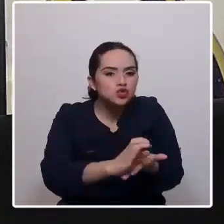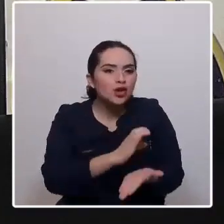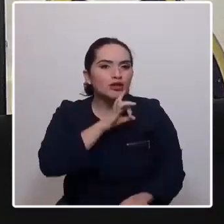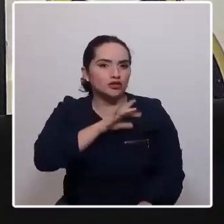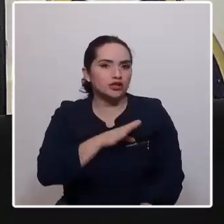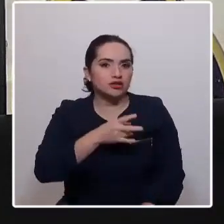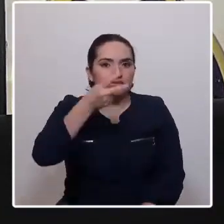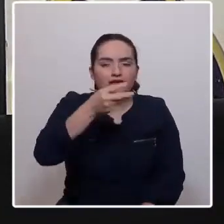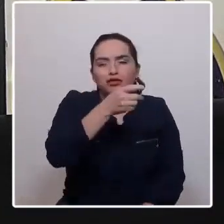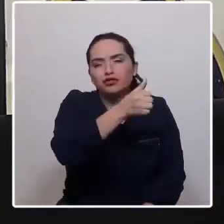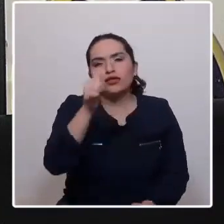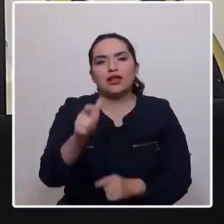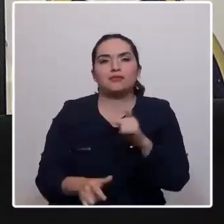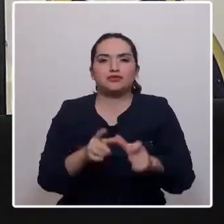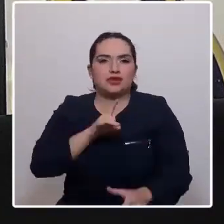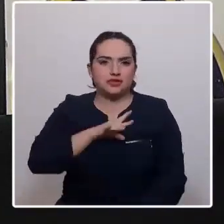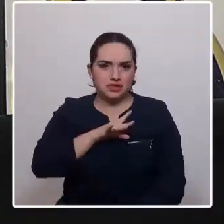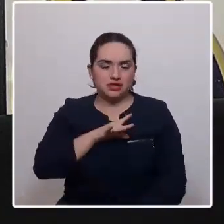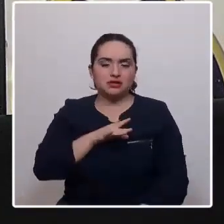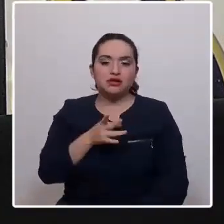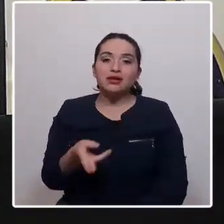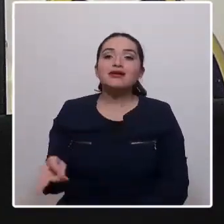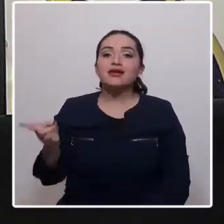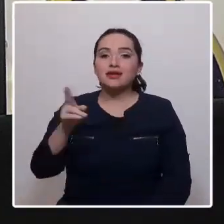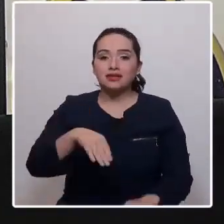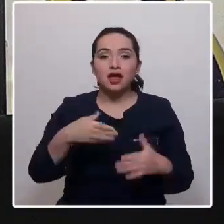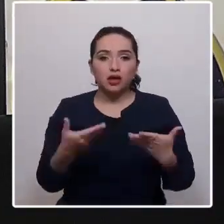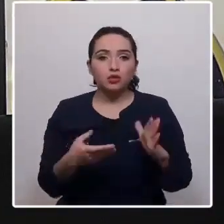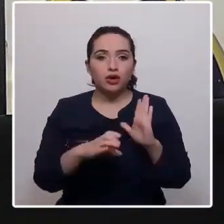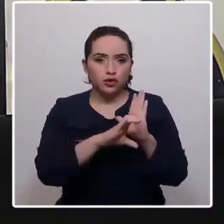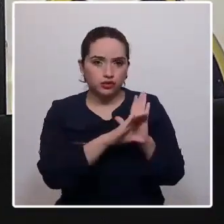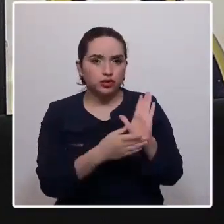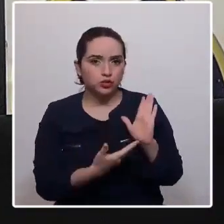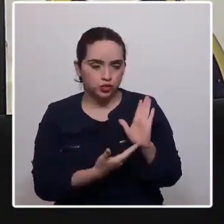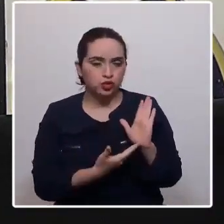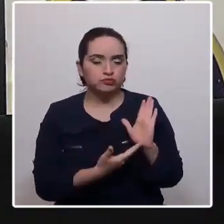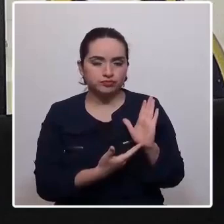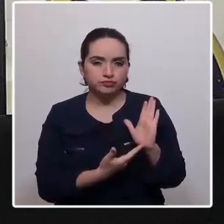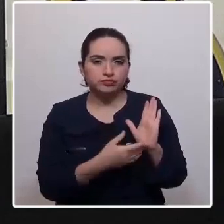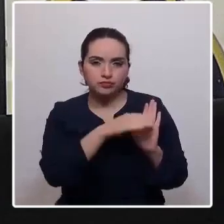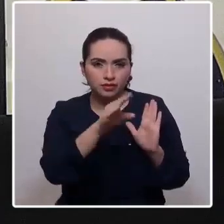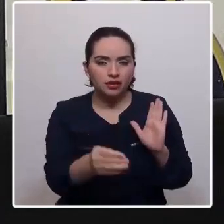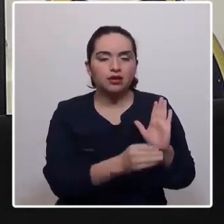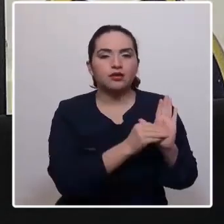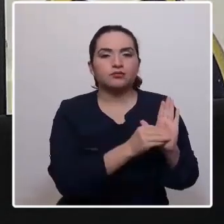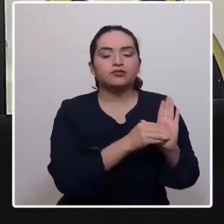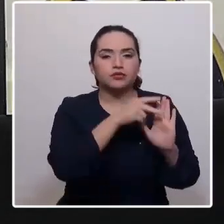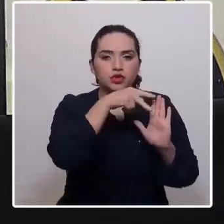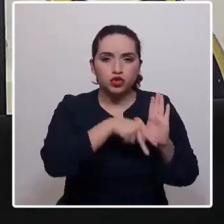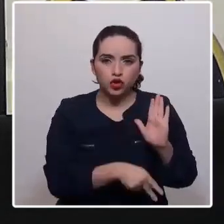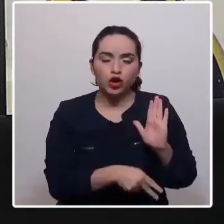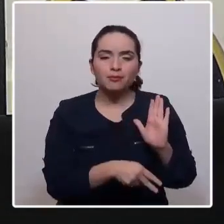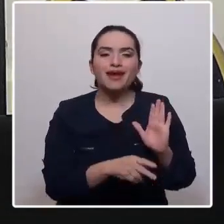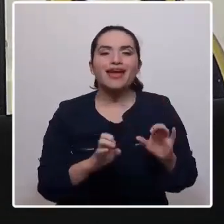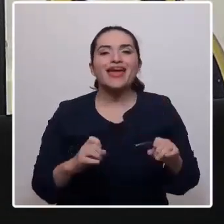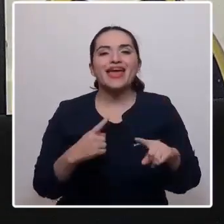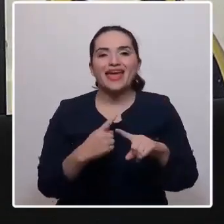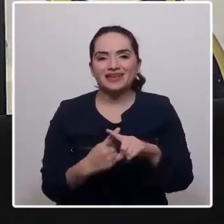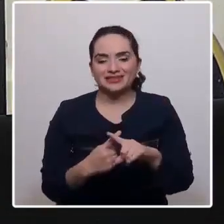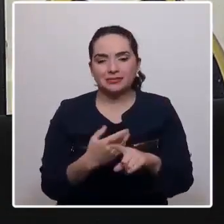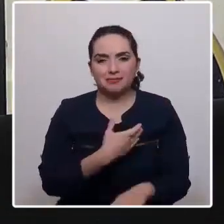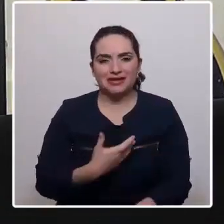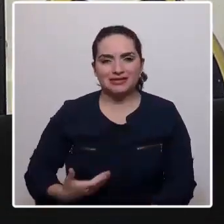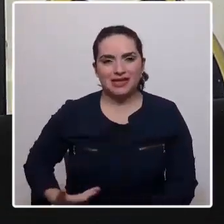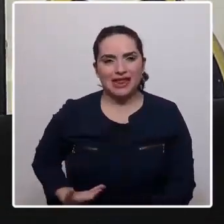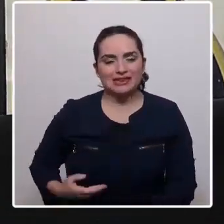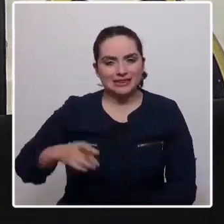chilenos, como se reitera en la actual Constitución vigente, que fue tomada de una norma promulgada por el expresidente Salvador Allende.